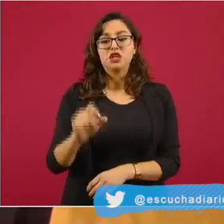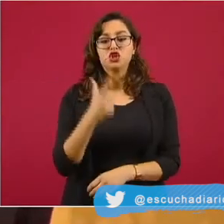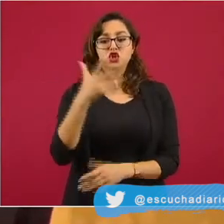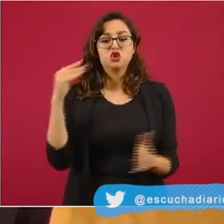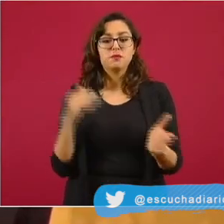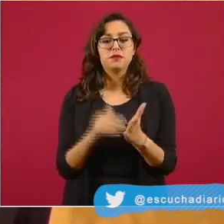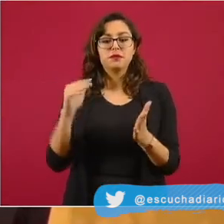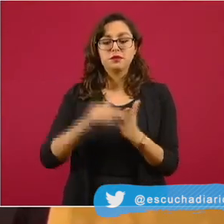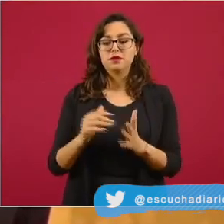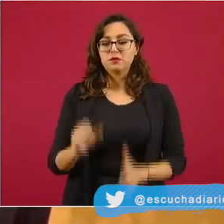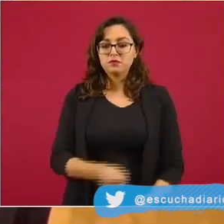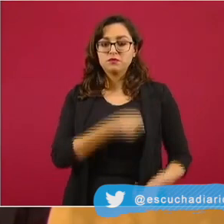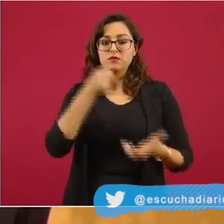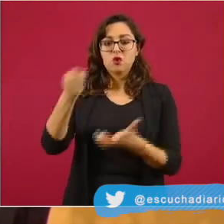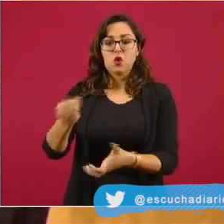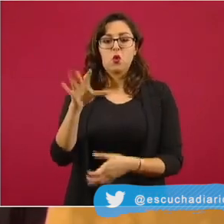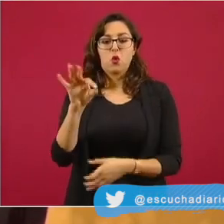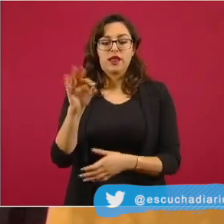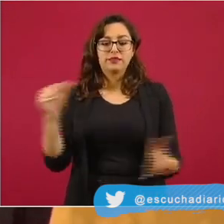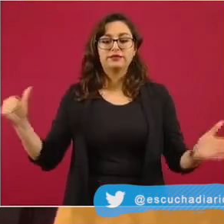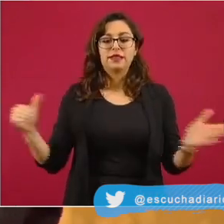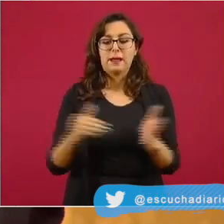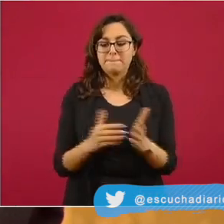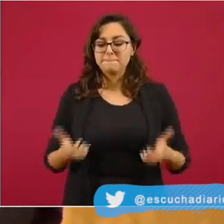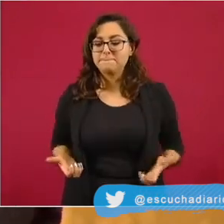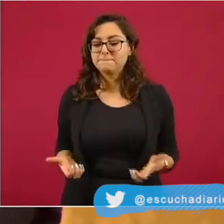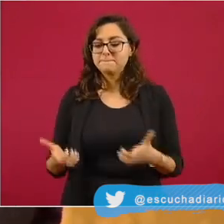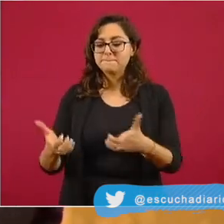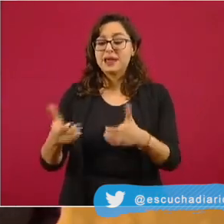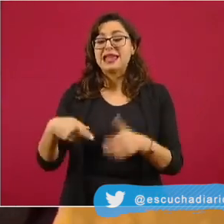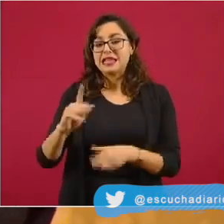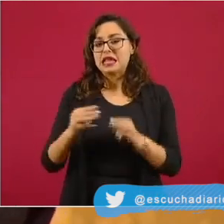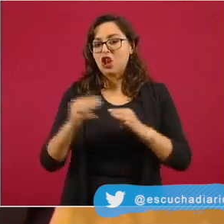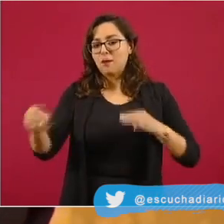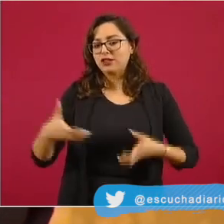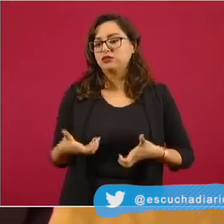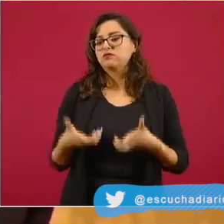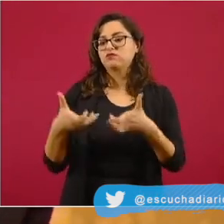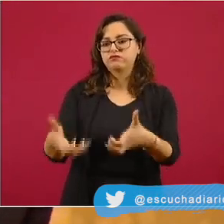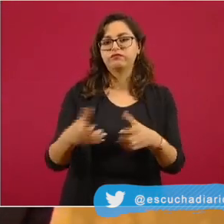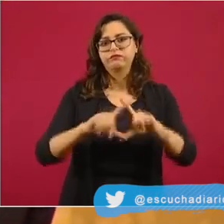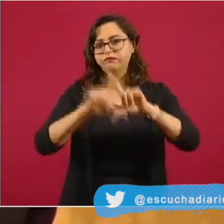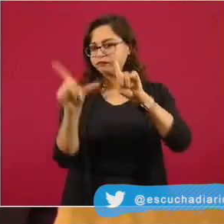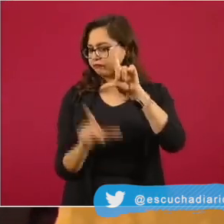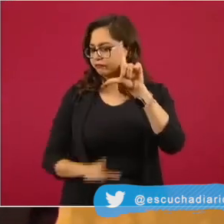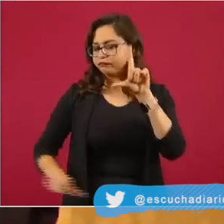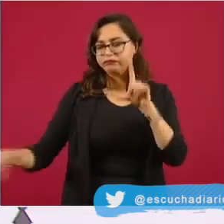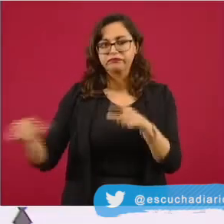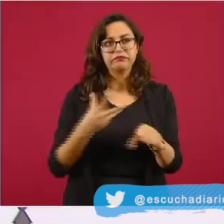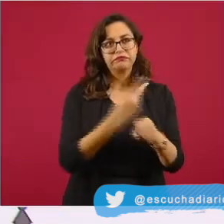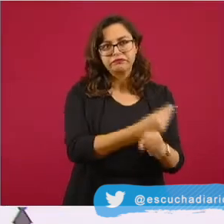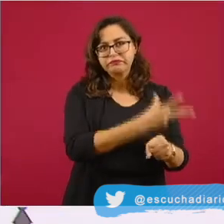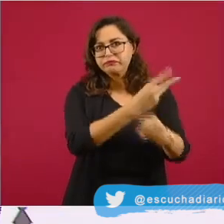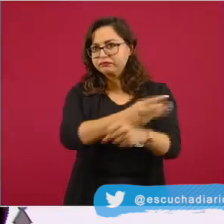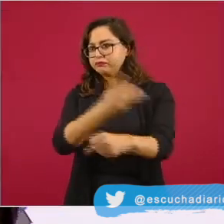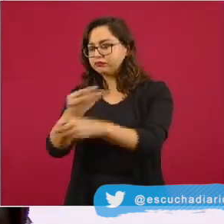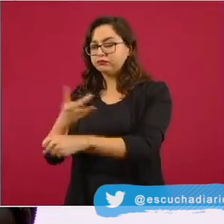mantenimiento de 40,000 kilómetros de carreteras del país, logrando que